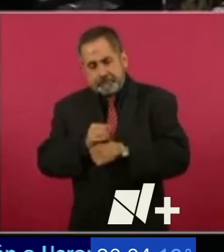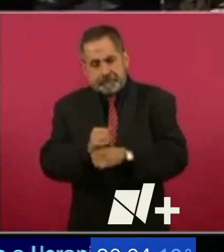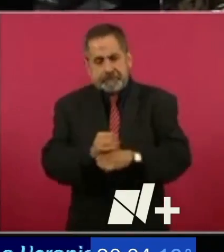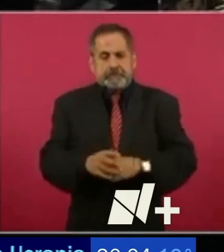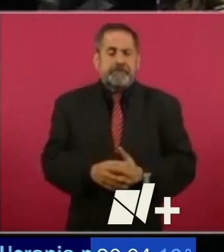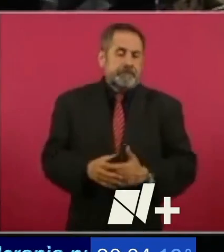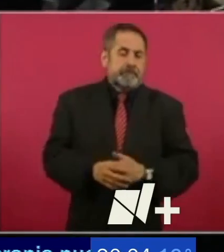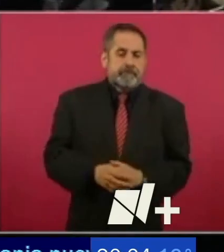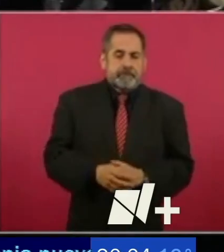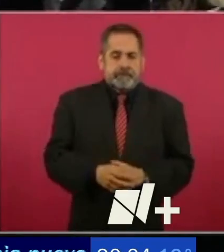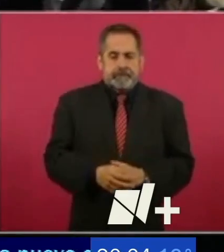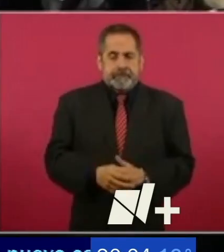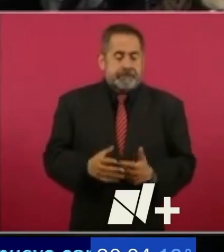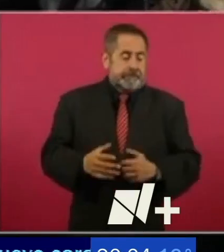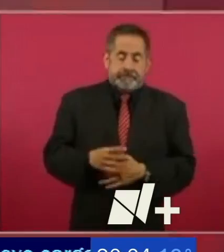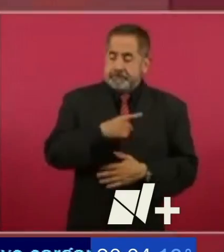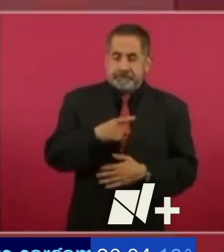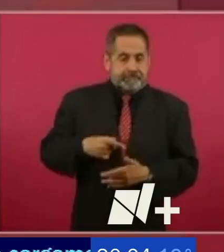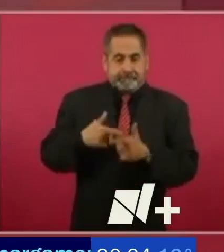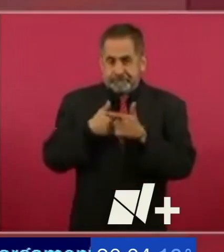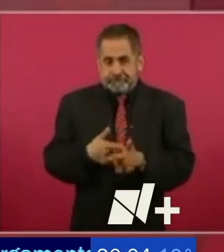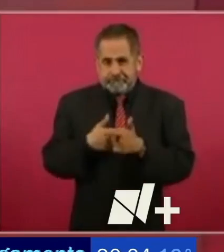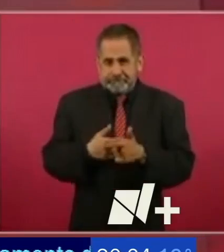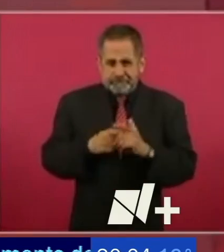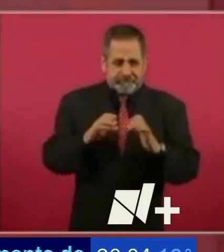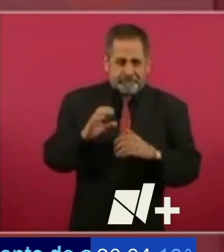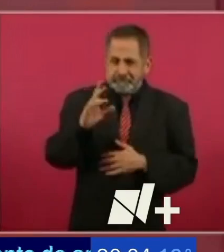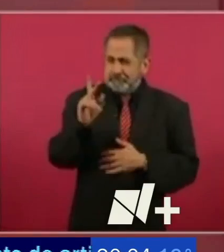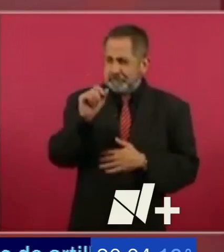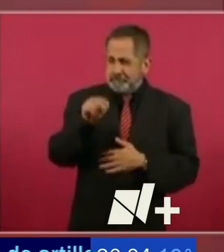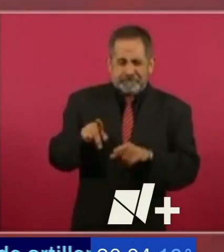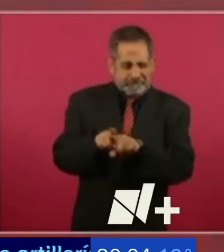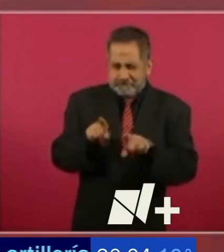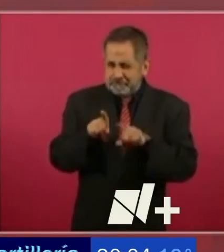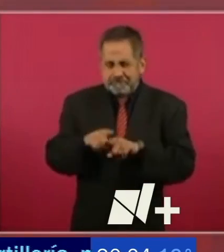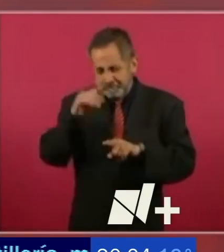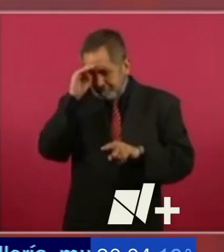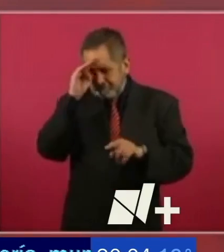tenemos que continuar con la misma estrategia porque